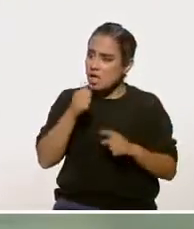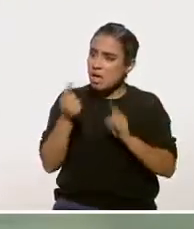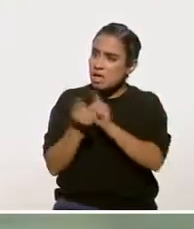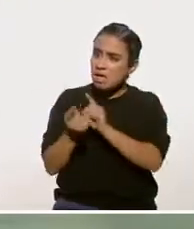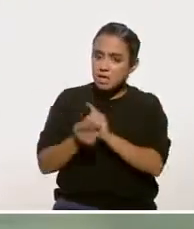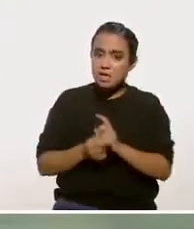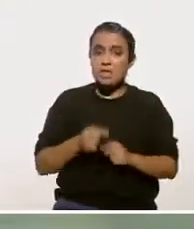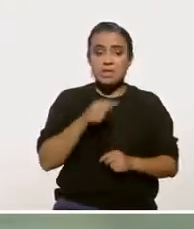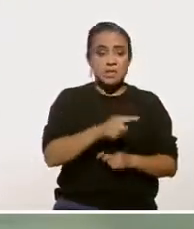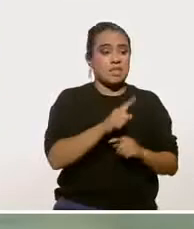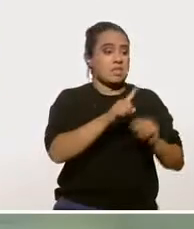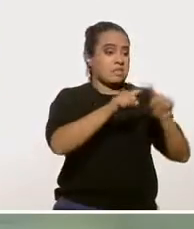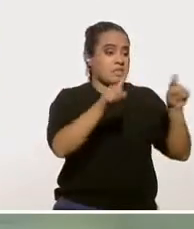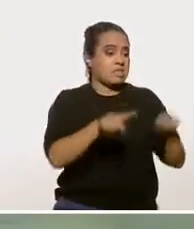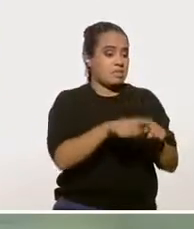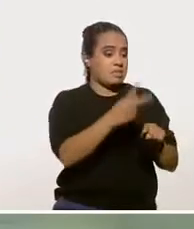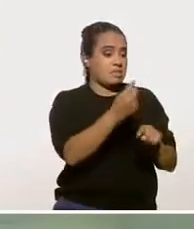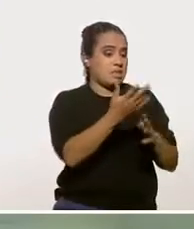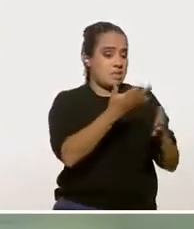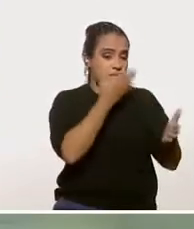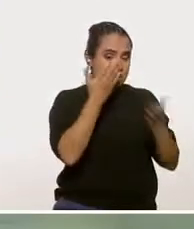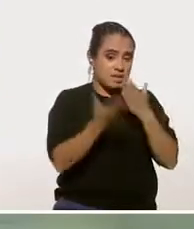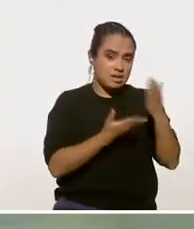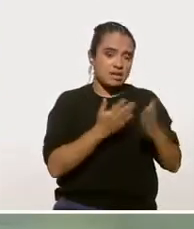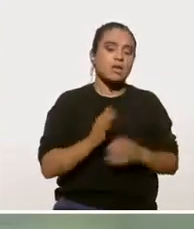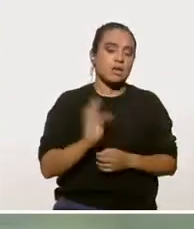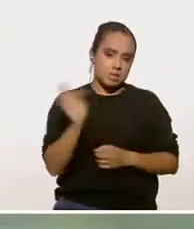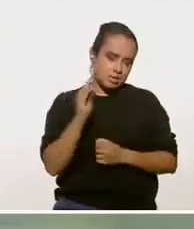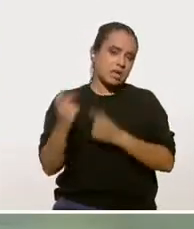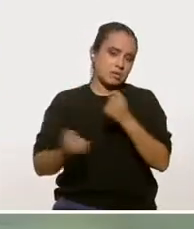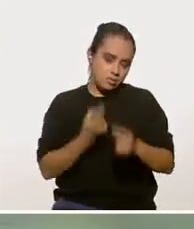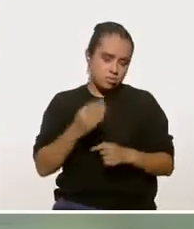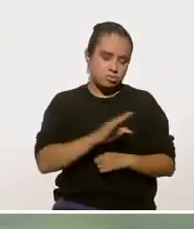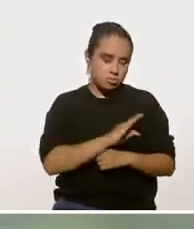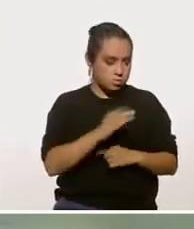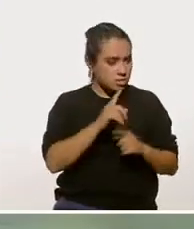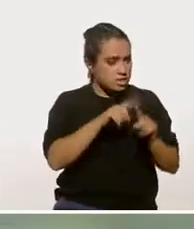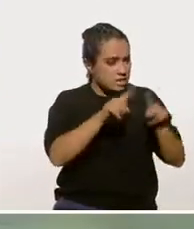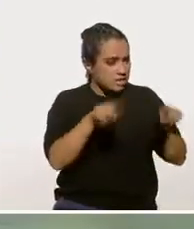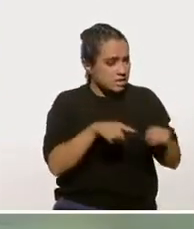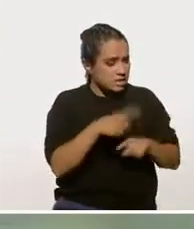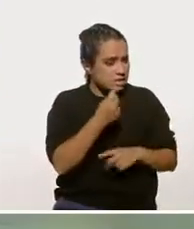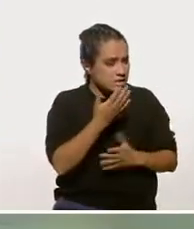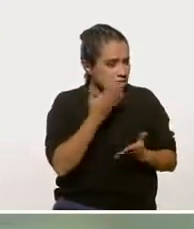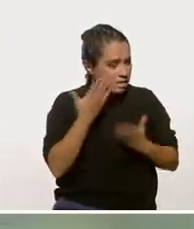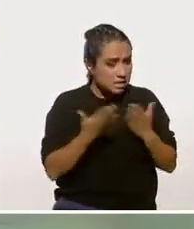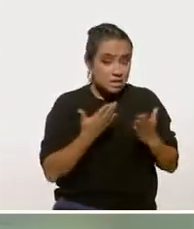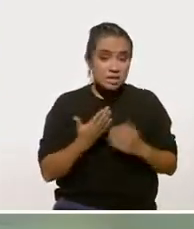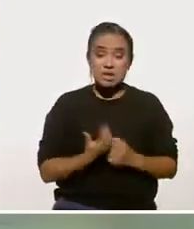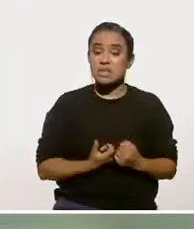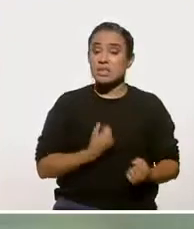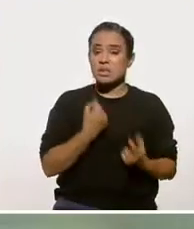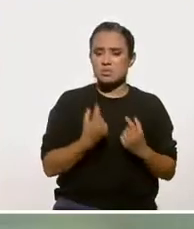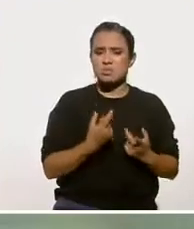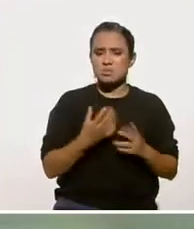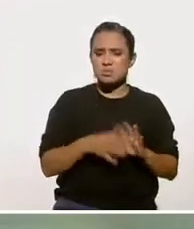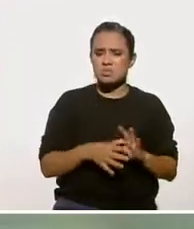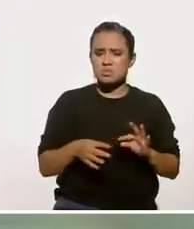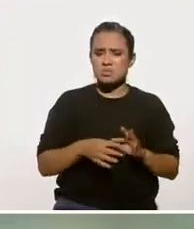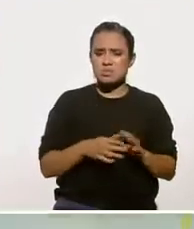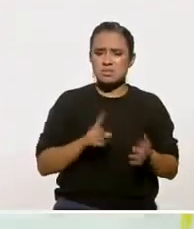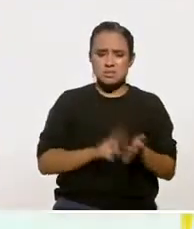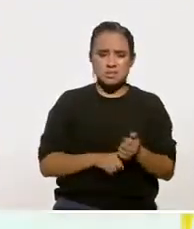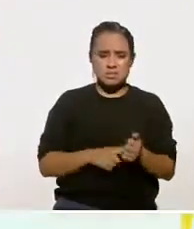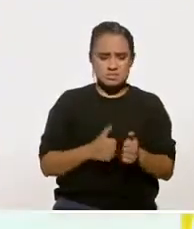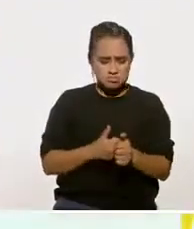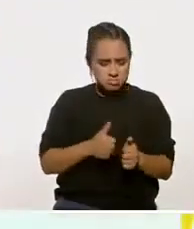teniendo que estudiar a través de una pantalla, si es que eso ha sido posible. Entonces, también hay muchos que están hablando de que hay ciertos retrocesos